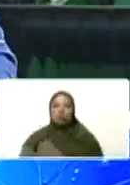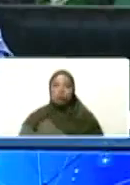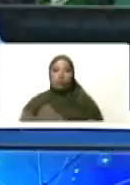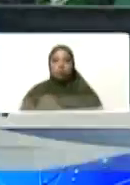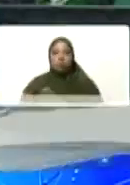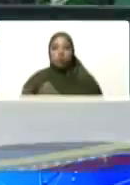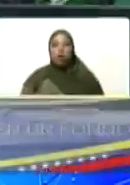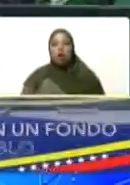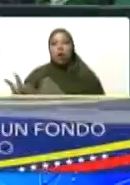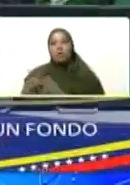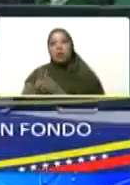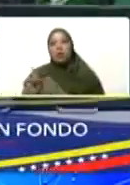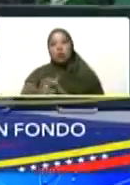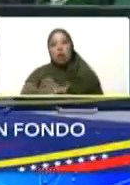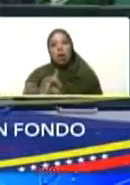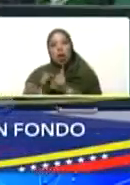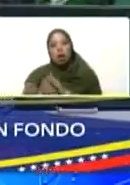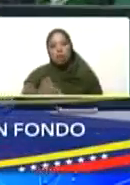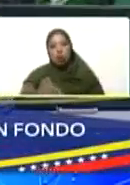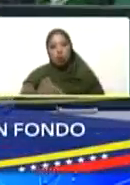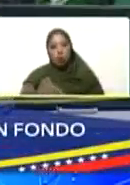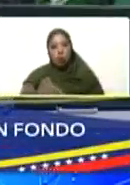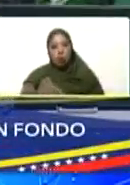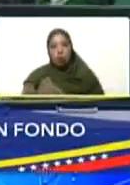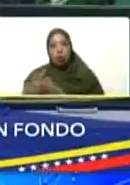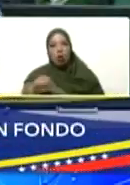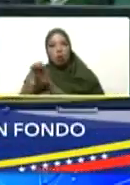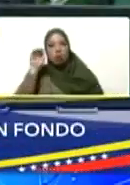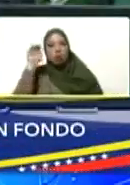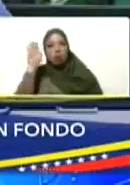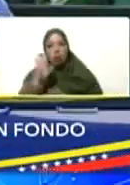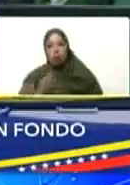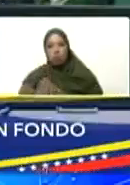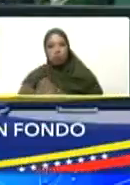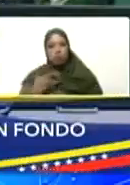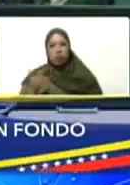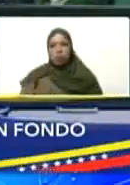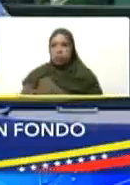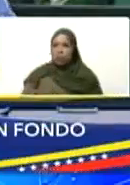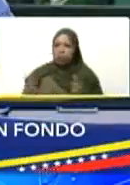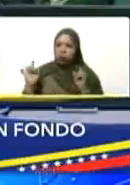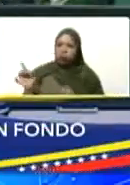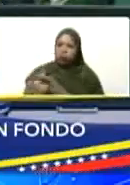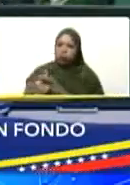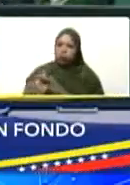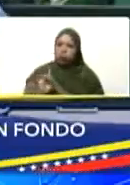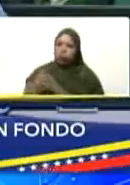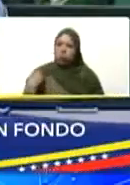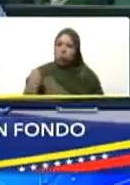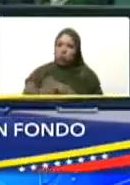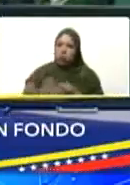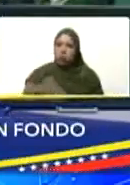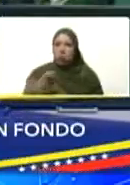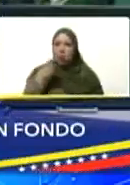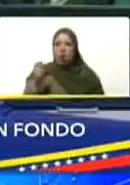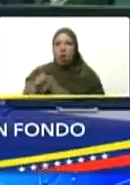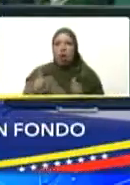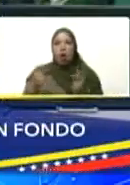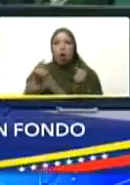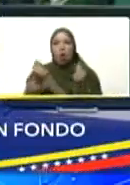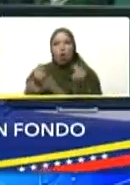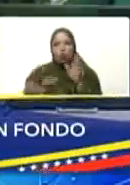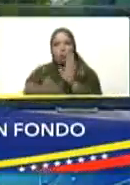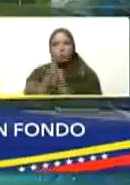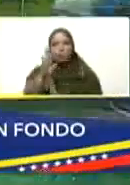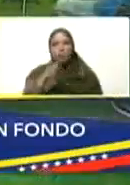Pero Venezuela ya cambió. Cambió para bien y no podemos permitir que nos perturben la recuperación económica, que